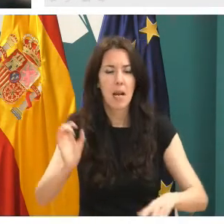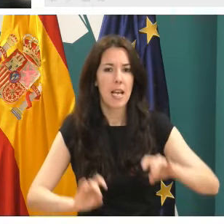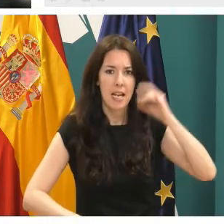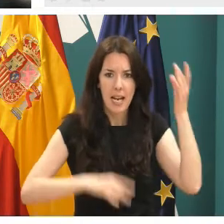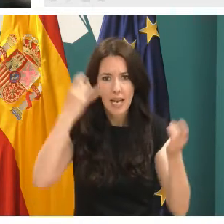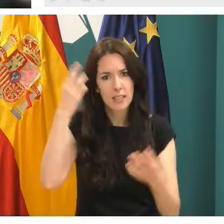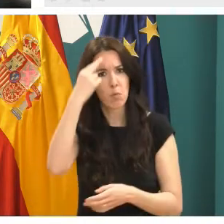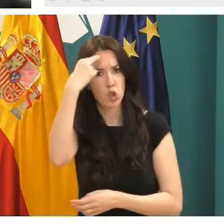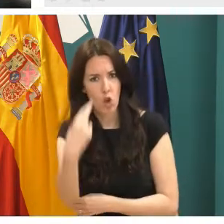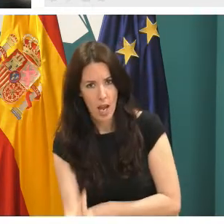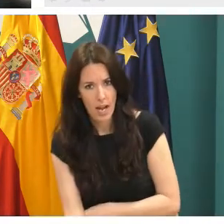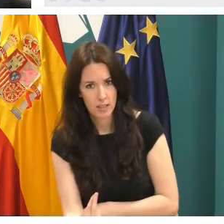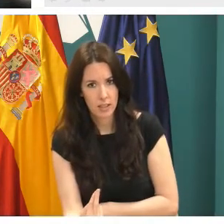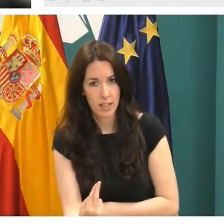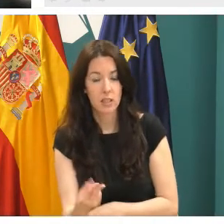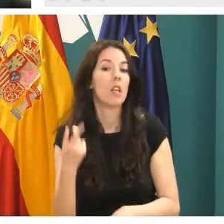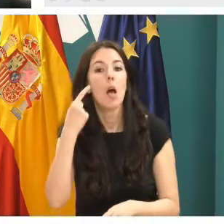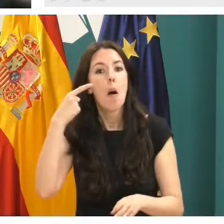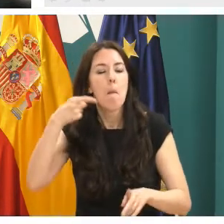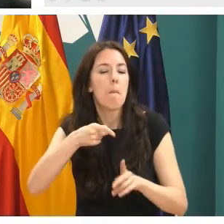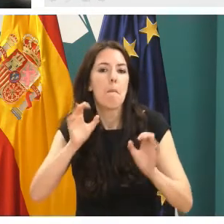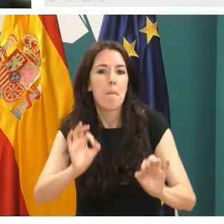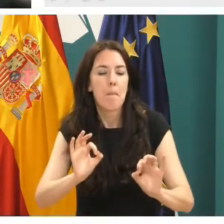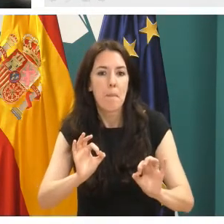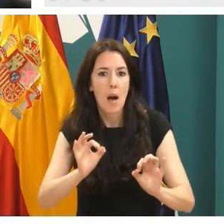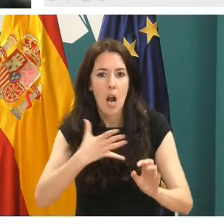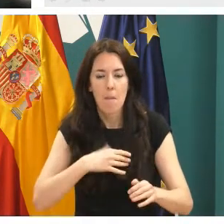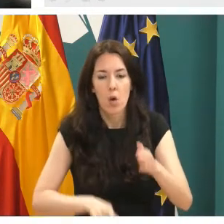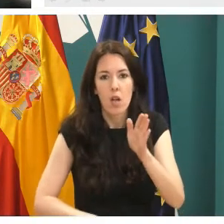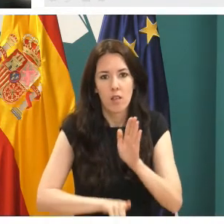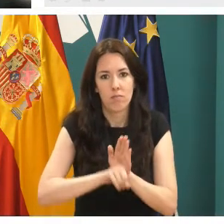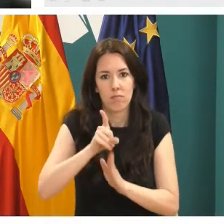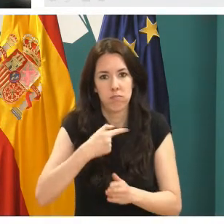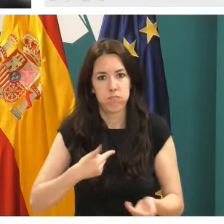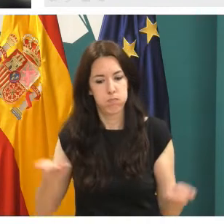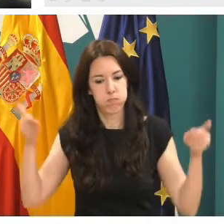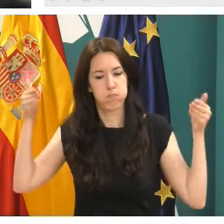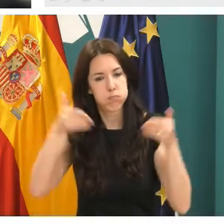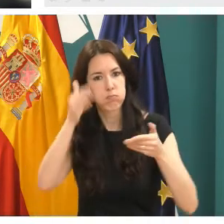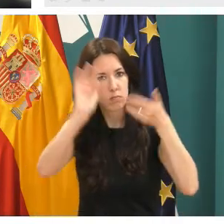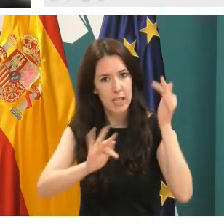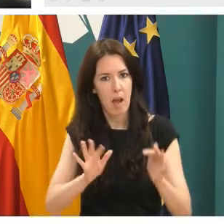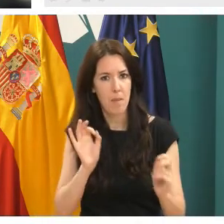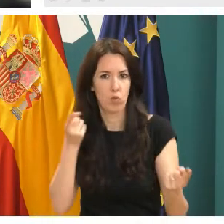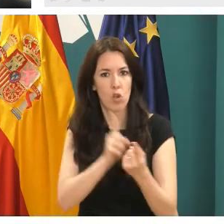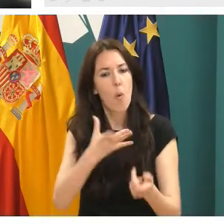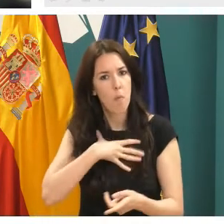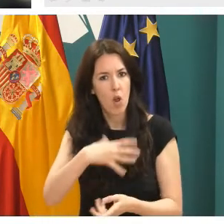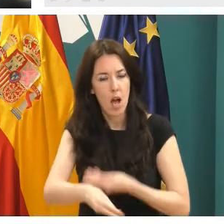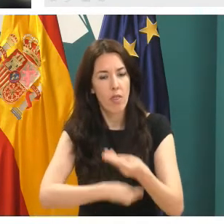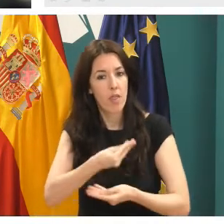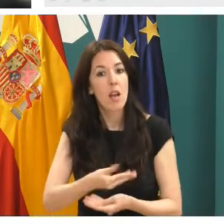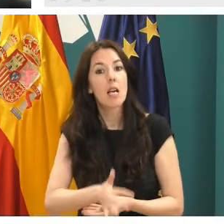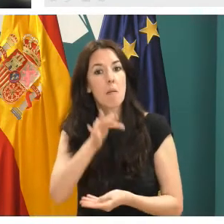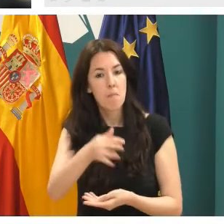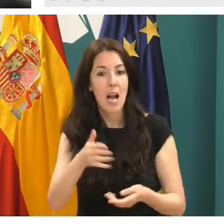muy tolerantes, para que se pueda desarrollar un abordaje terapéutico de esto y, por supuesto, sean